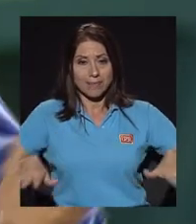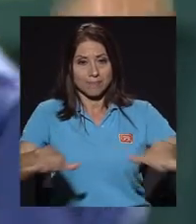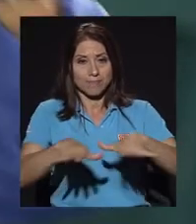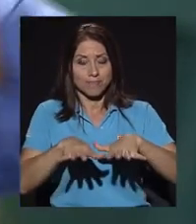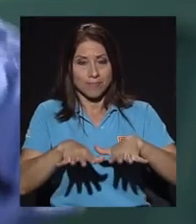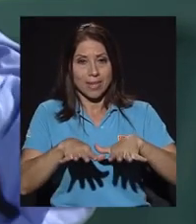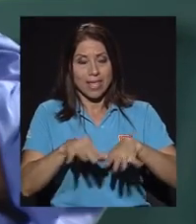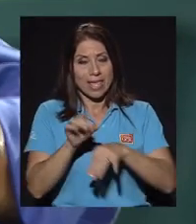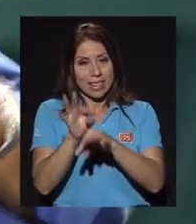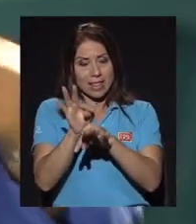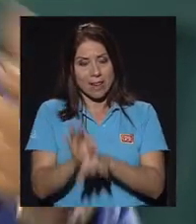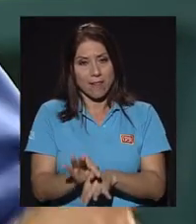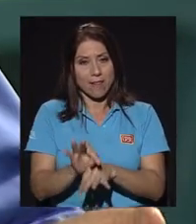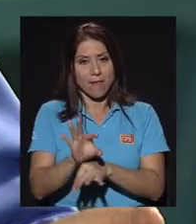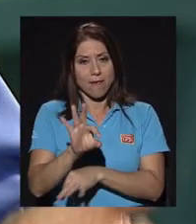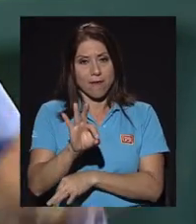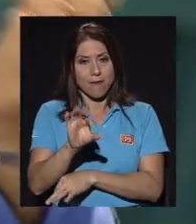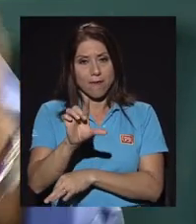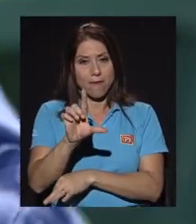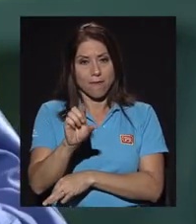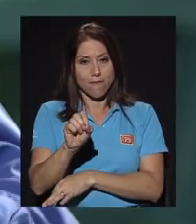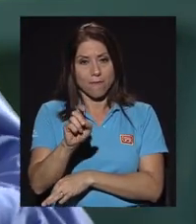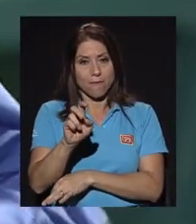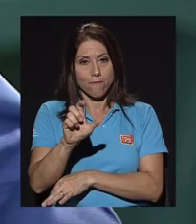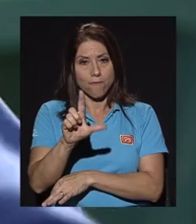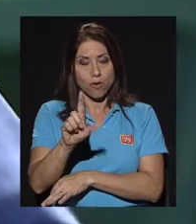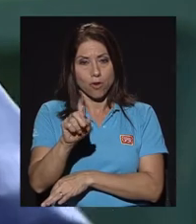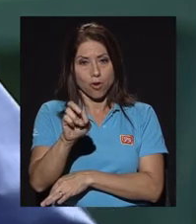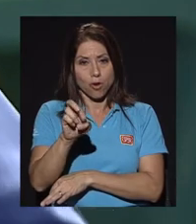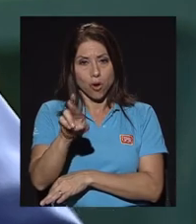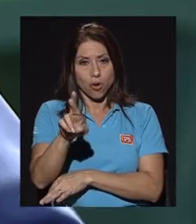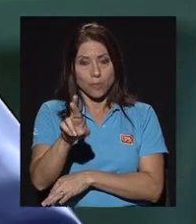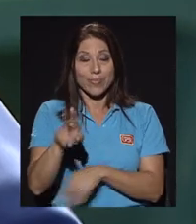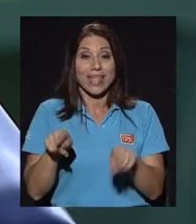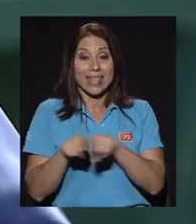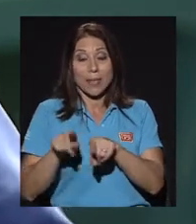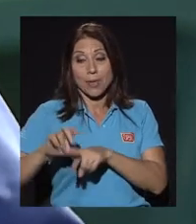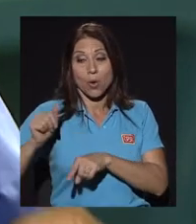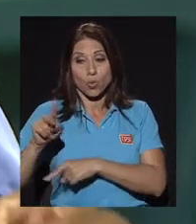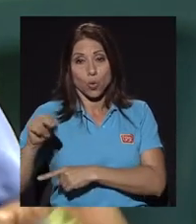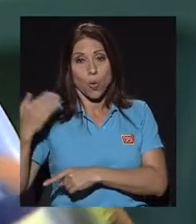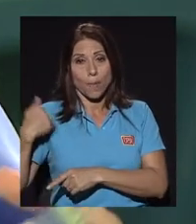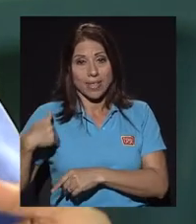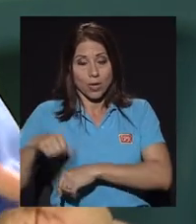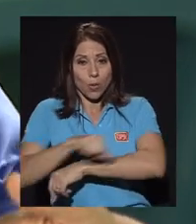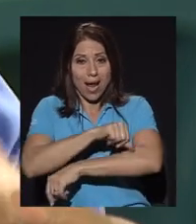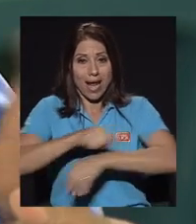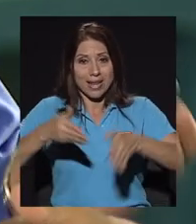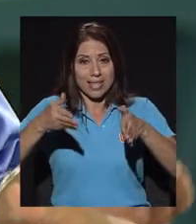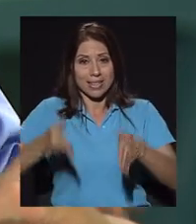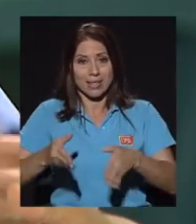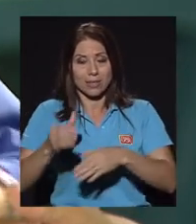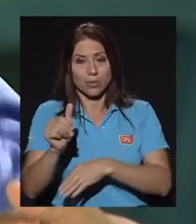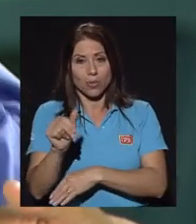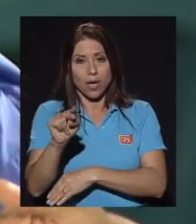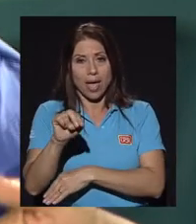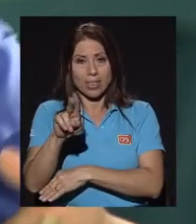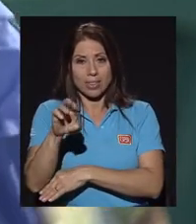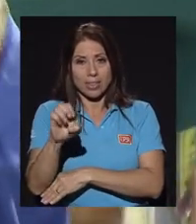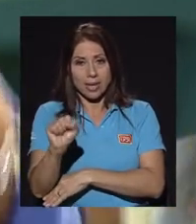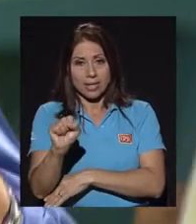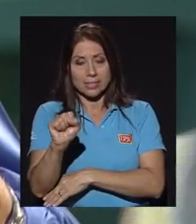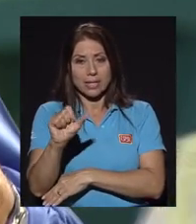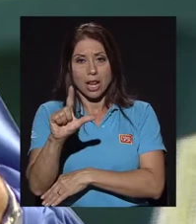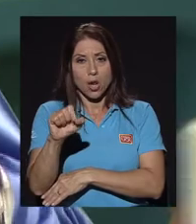folclore. Y a la vez, mi otro compañero de fórmula, el arquitecto Andrés López, es un hombre